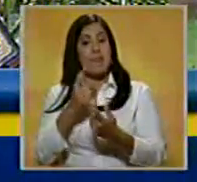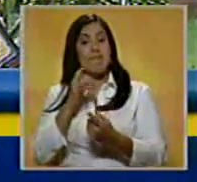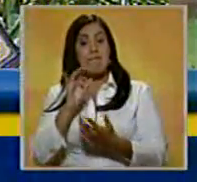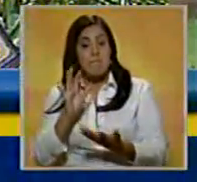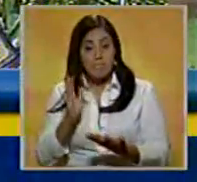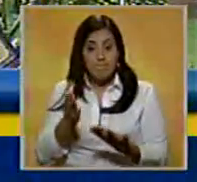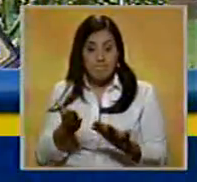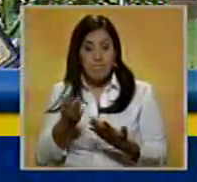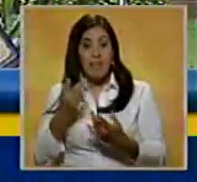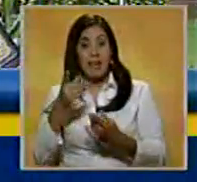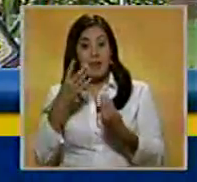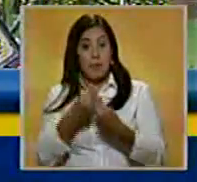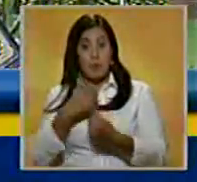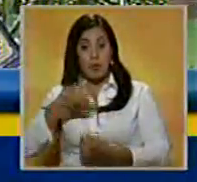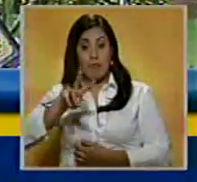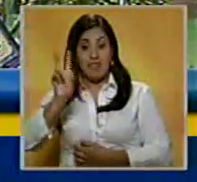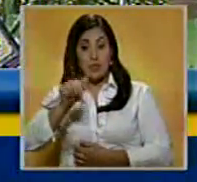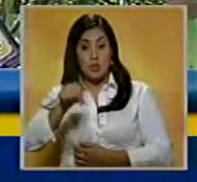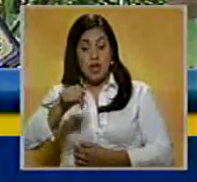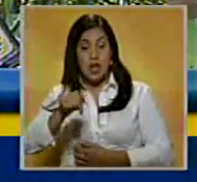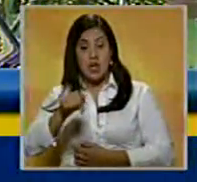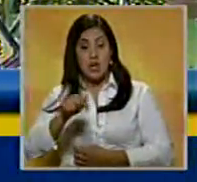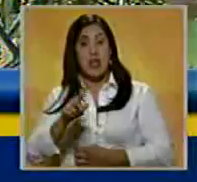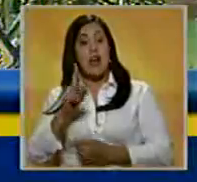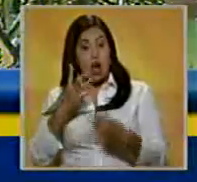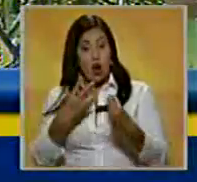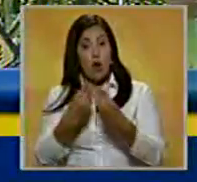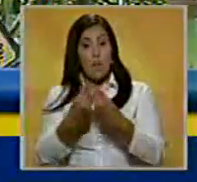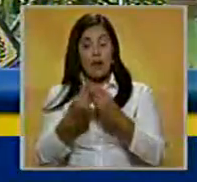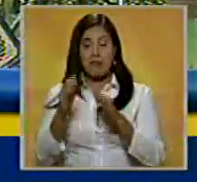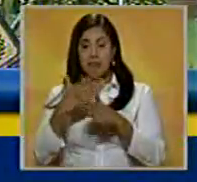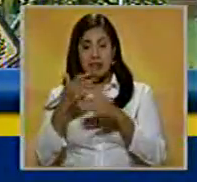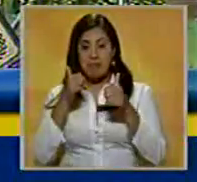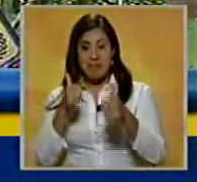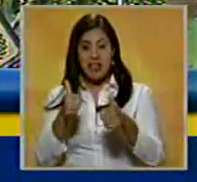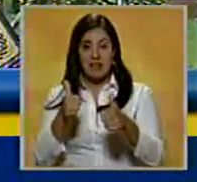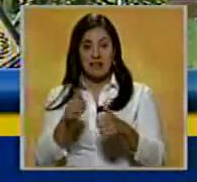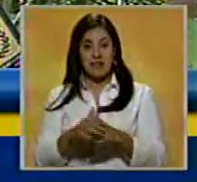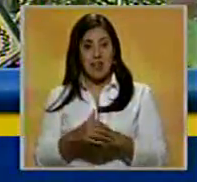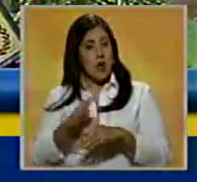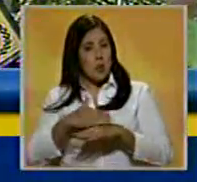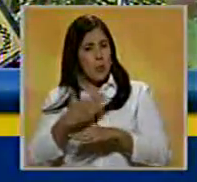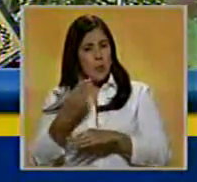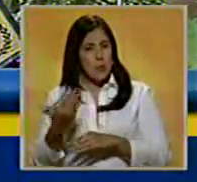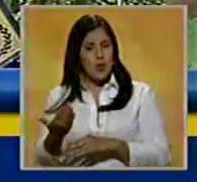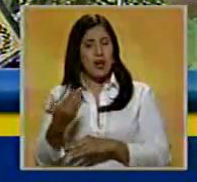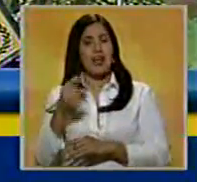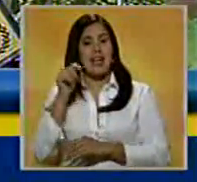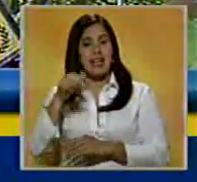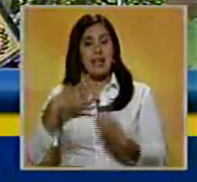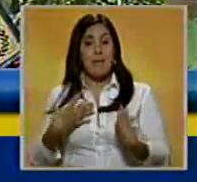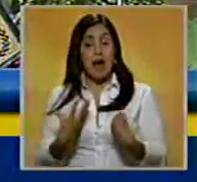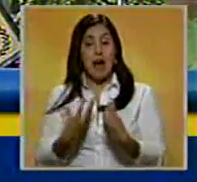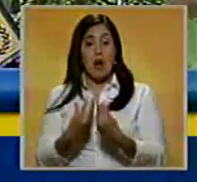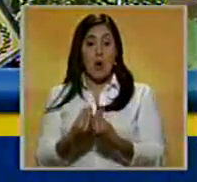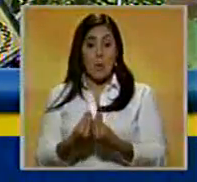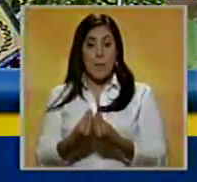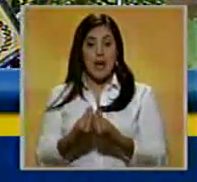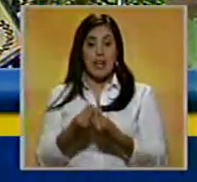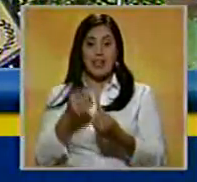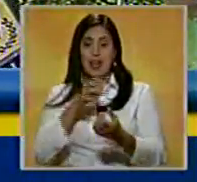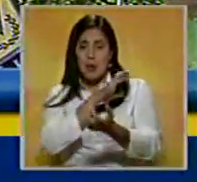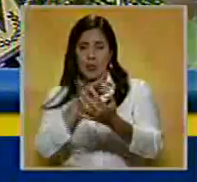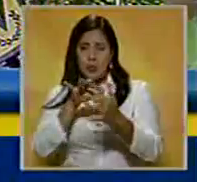y que es venezolana. Y la vamos a pasar muy bien porque el grupo que me acompaña toca